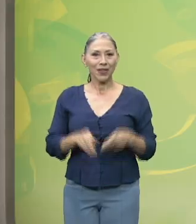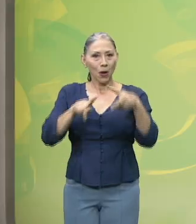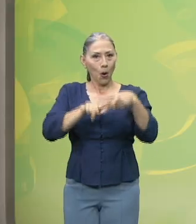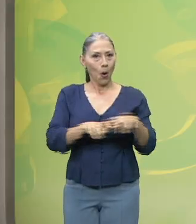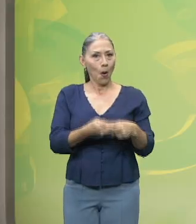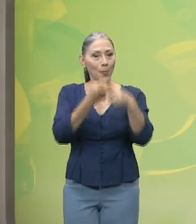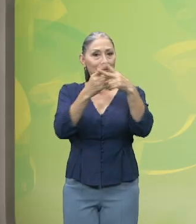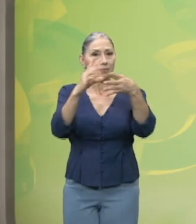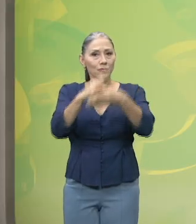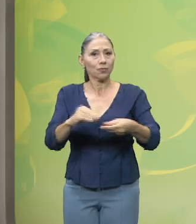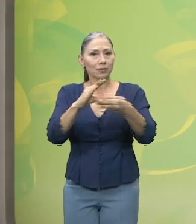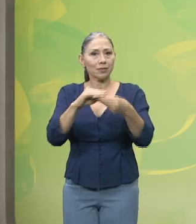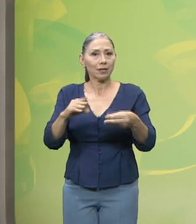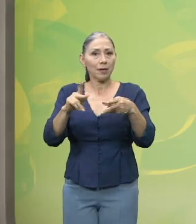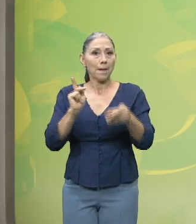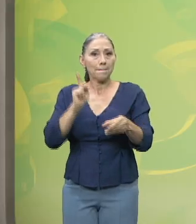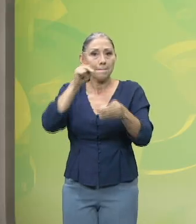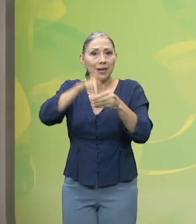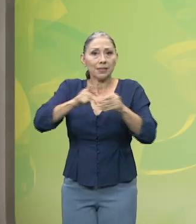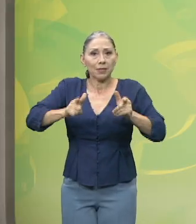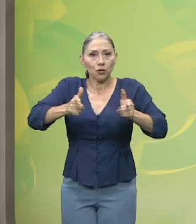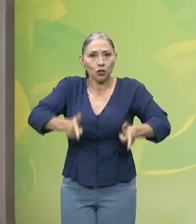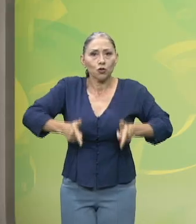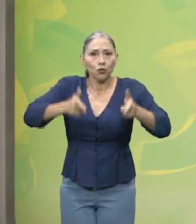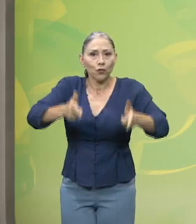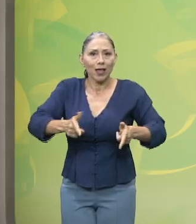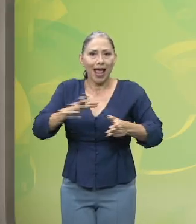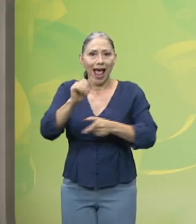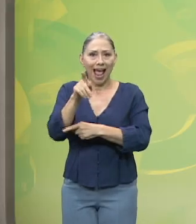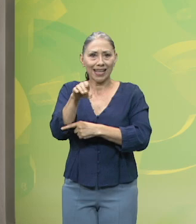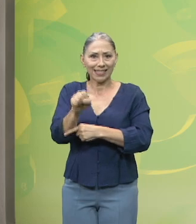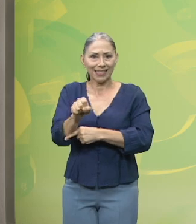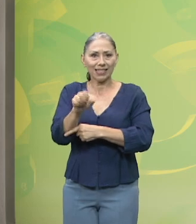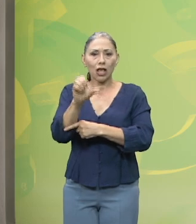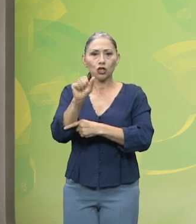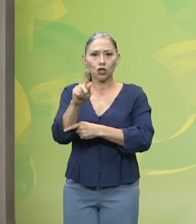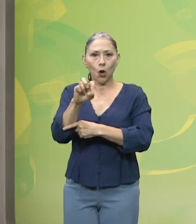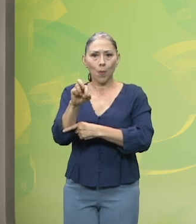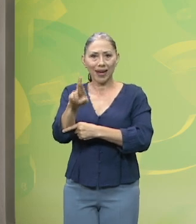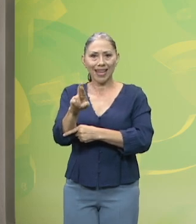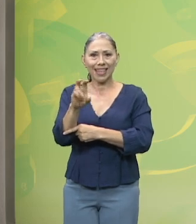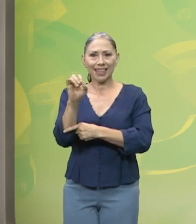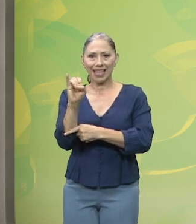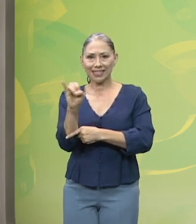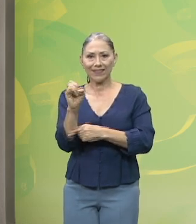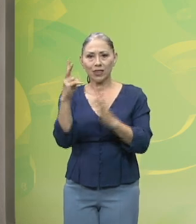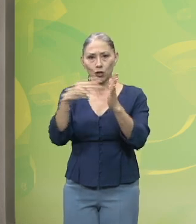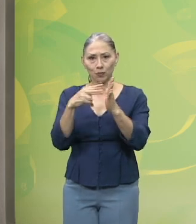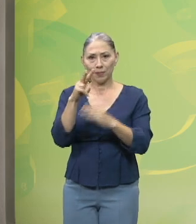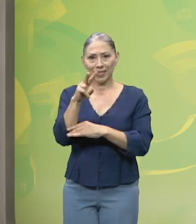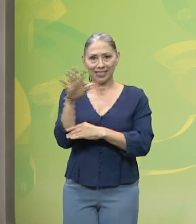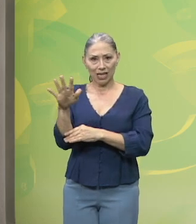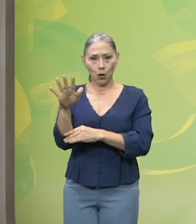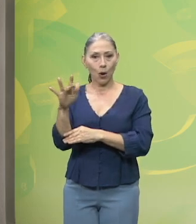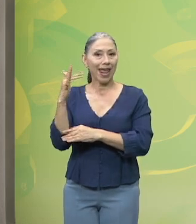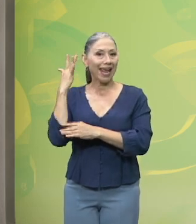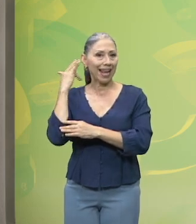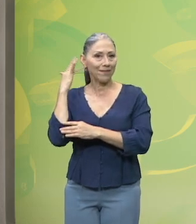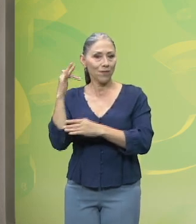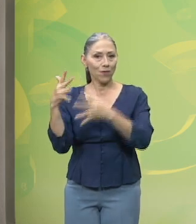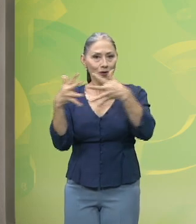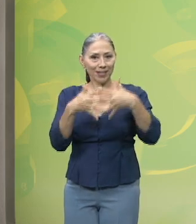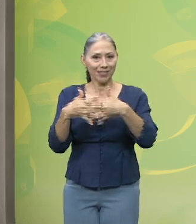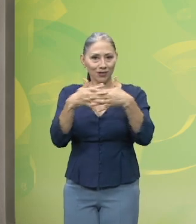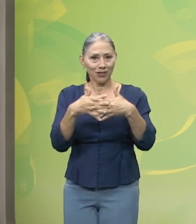Comenzamos contándoles sobre la participación de Lucho Flores en el Axis Summer Intense 2025 en California,